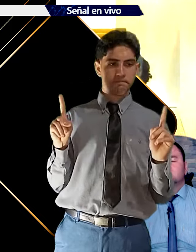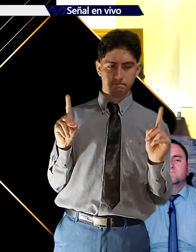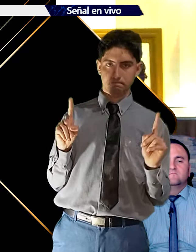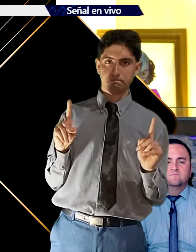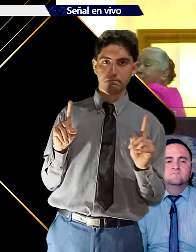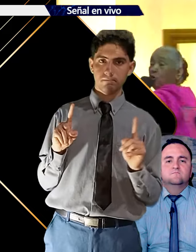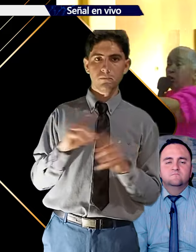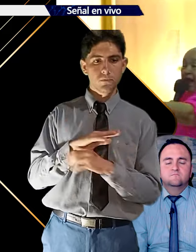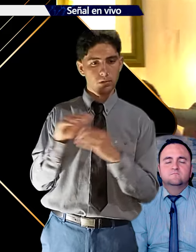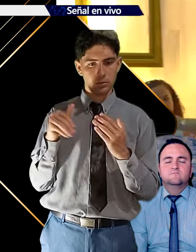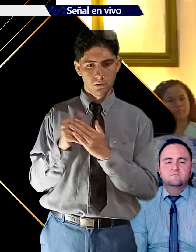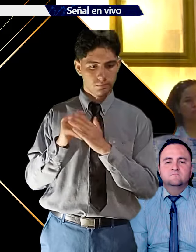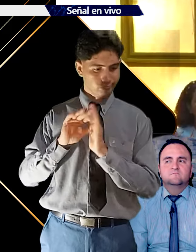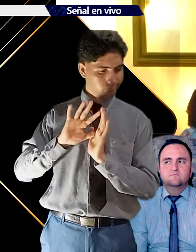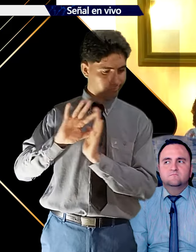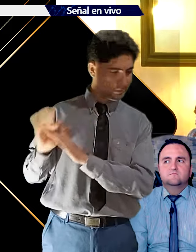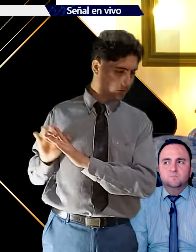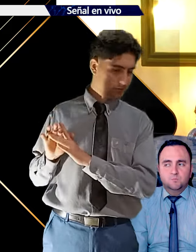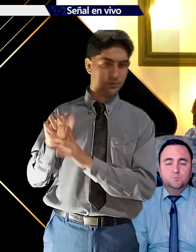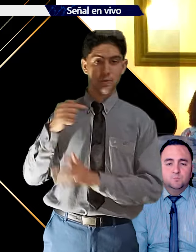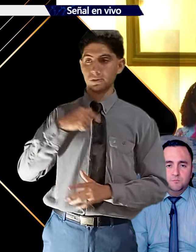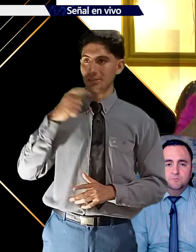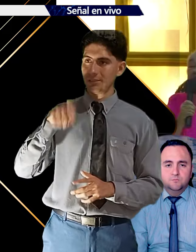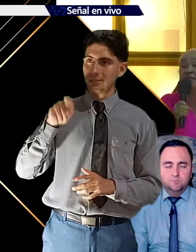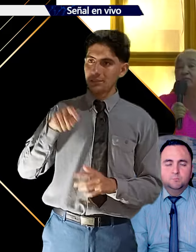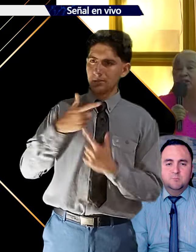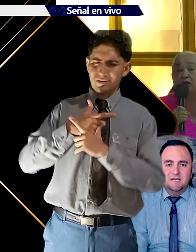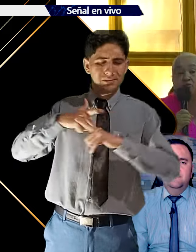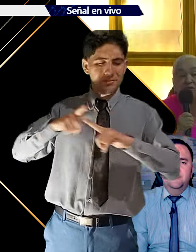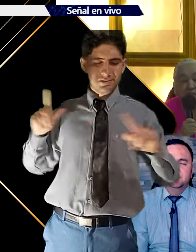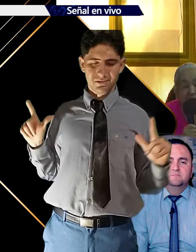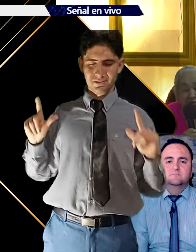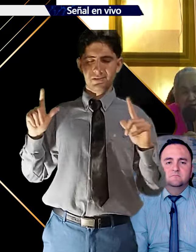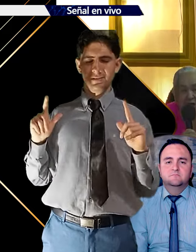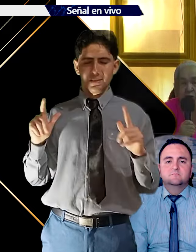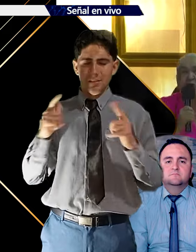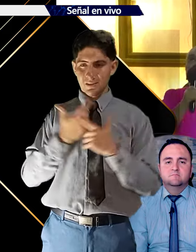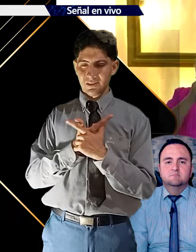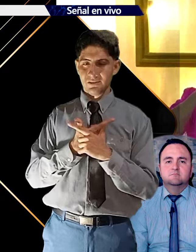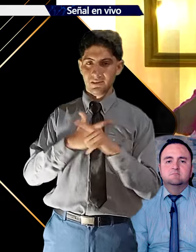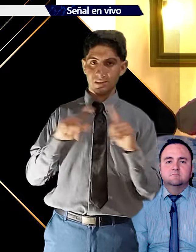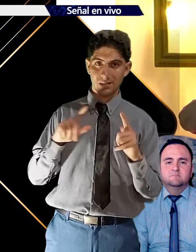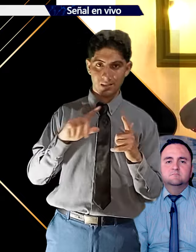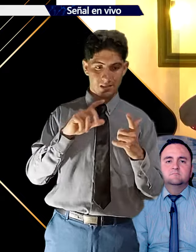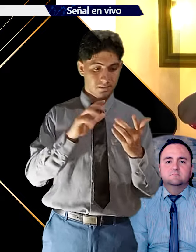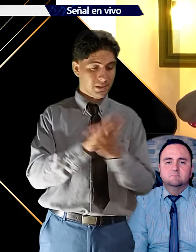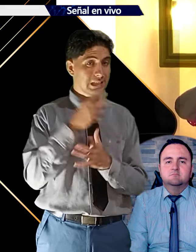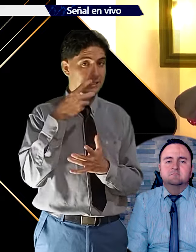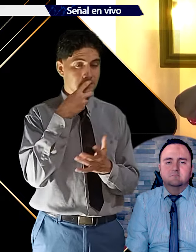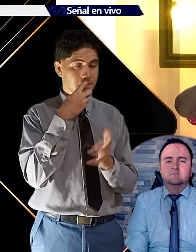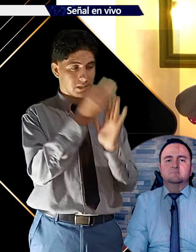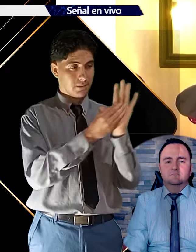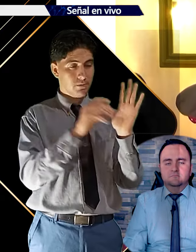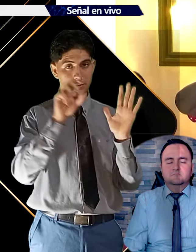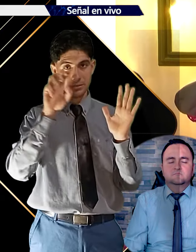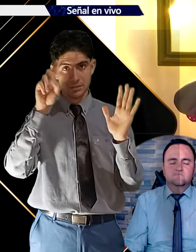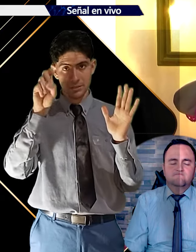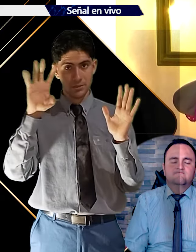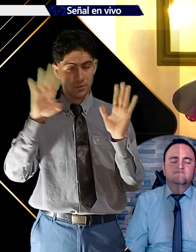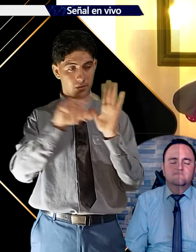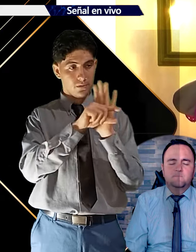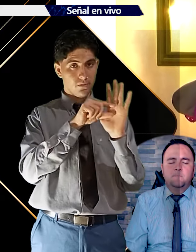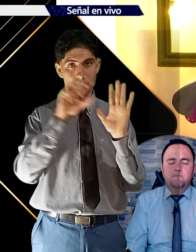no voy a seguir cargando cadenas ni maleticas que me transmitieron mis padres. lugares. Yo necesito liberarme. ¿Por qué? Porque